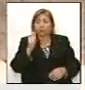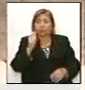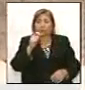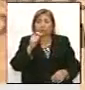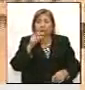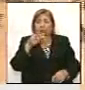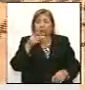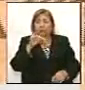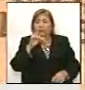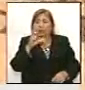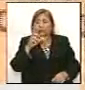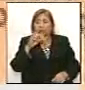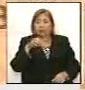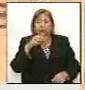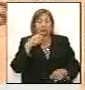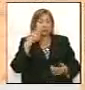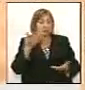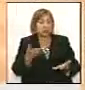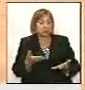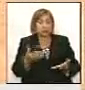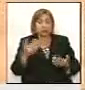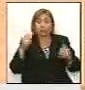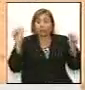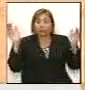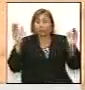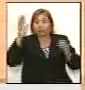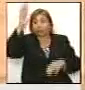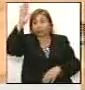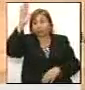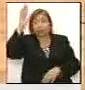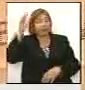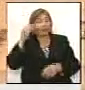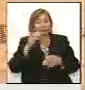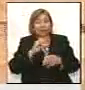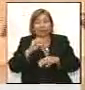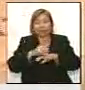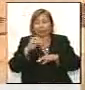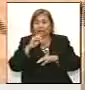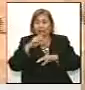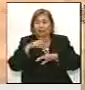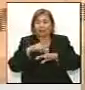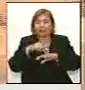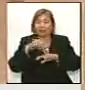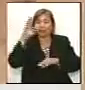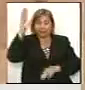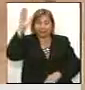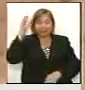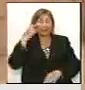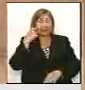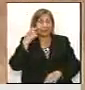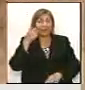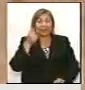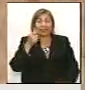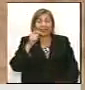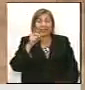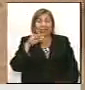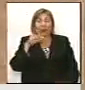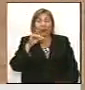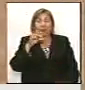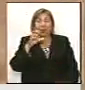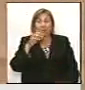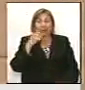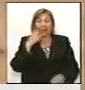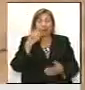Atahualpa, lugar donde el titular de la Comisión de Cultura también visitó. Existe un proyecto integral de intervención